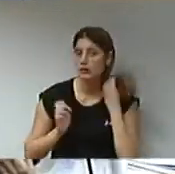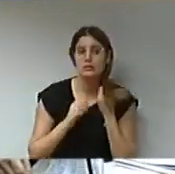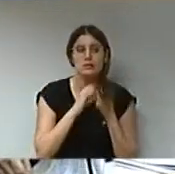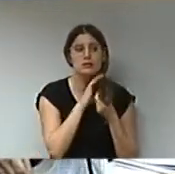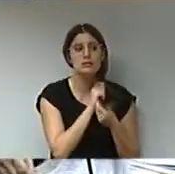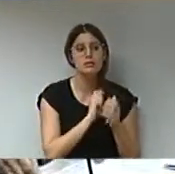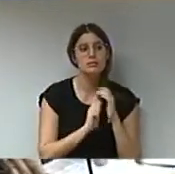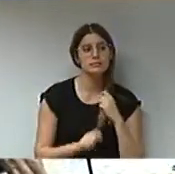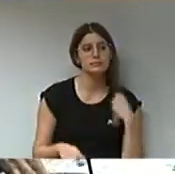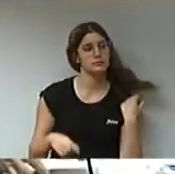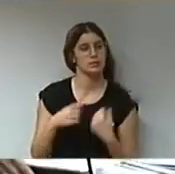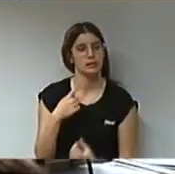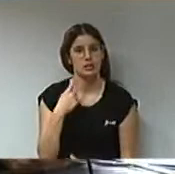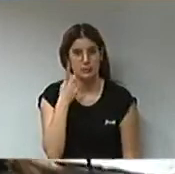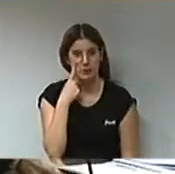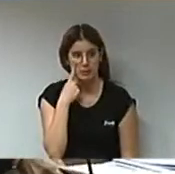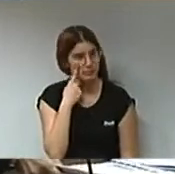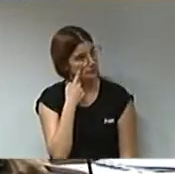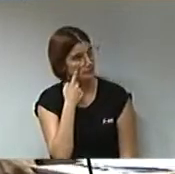Y mire,